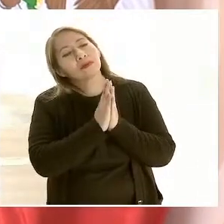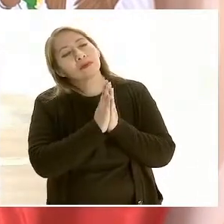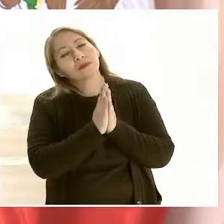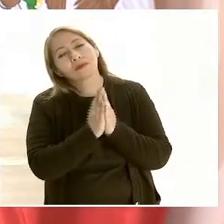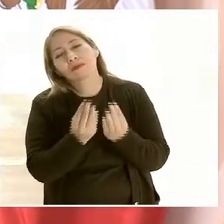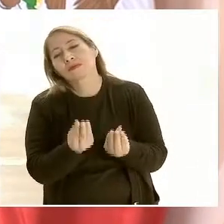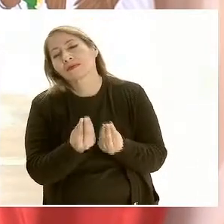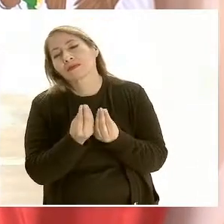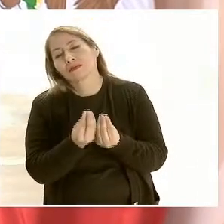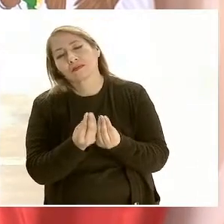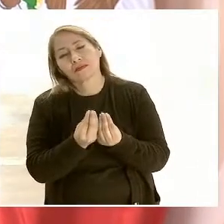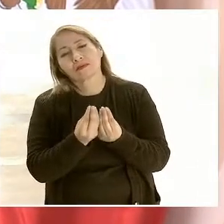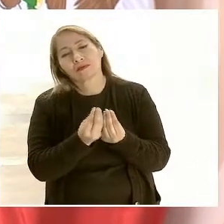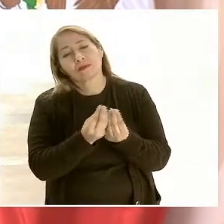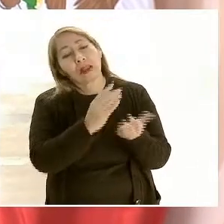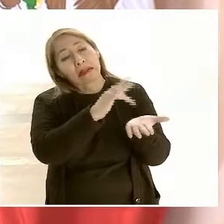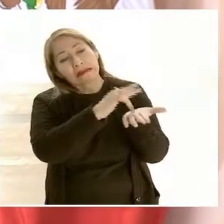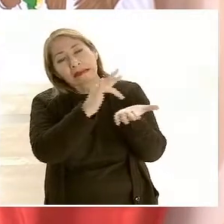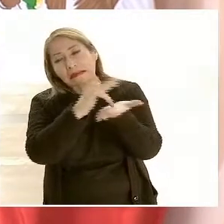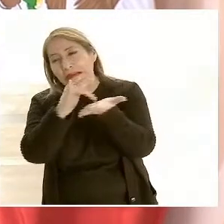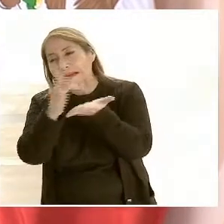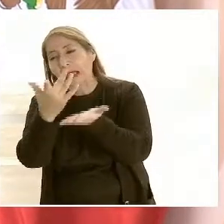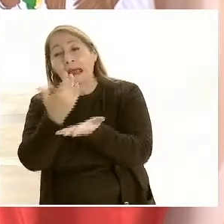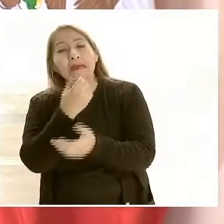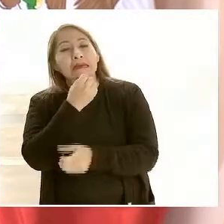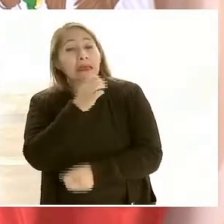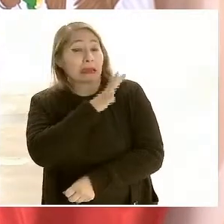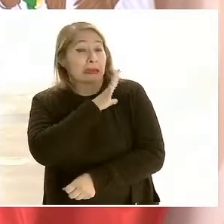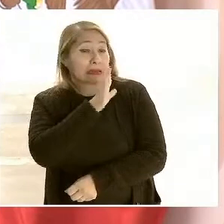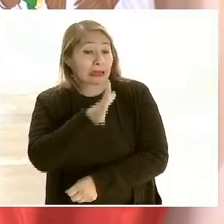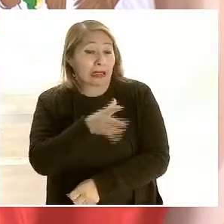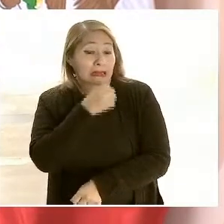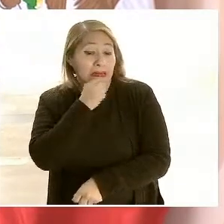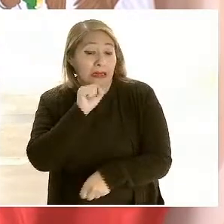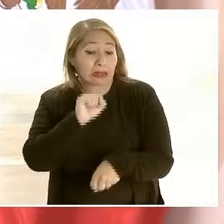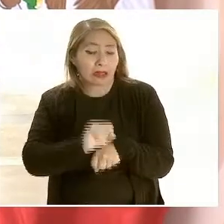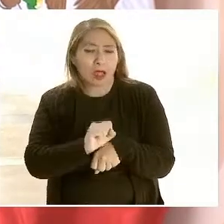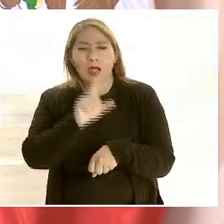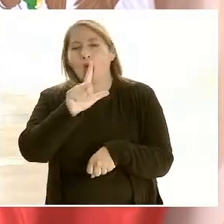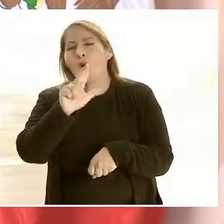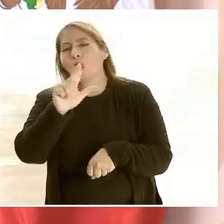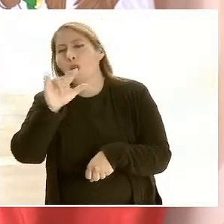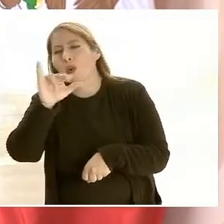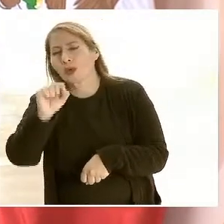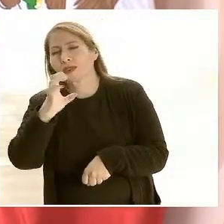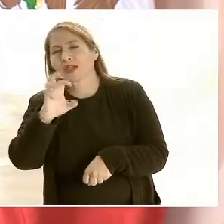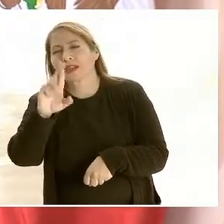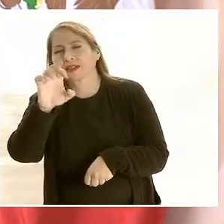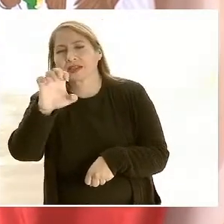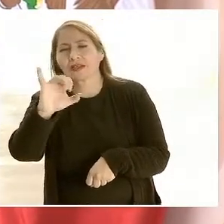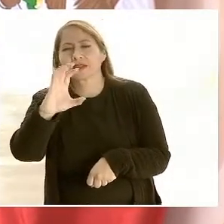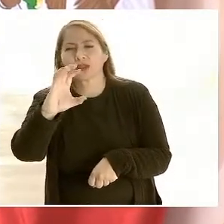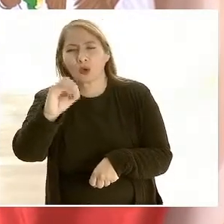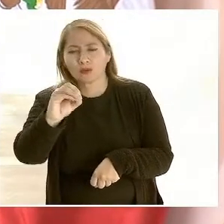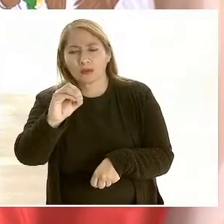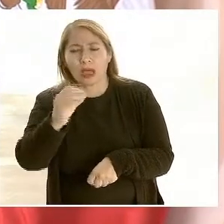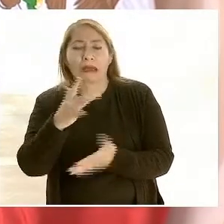Gracias, general secretario Luis Crescencio Sandoval González.